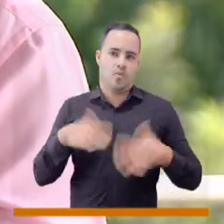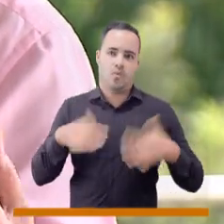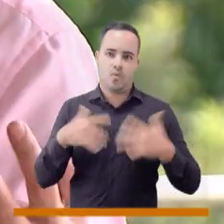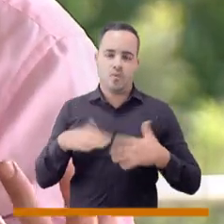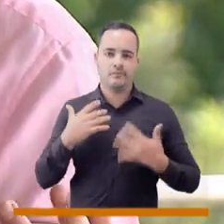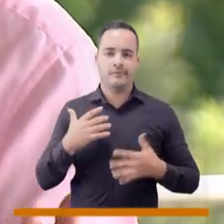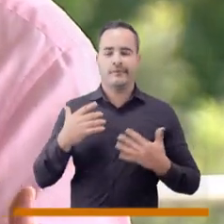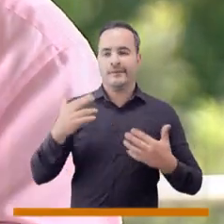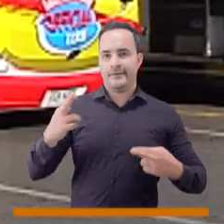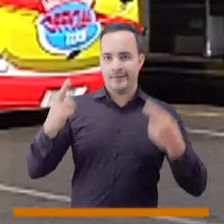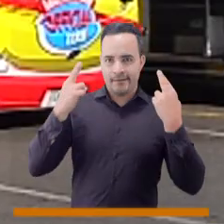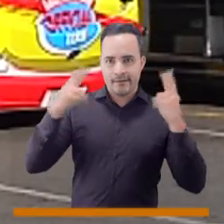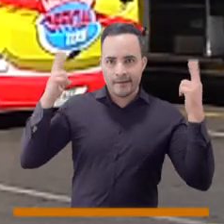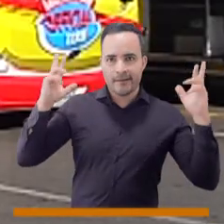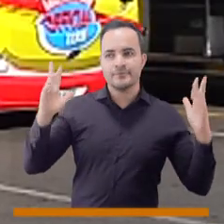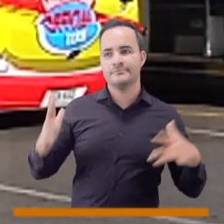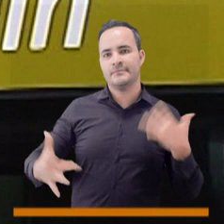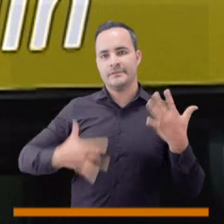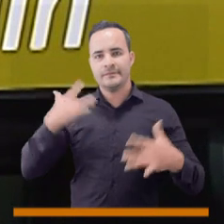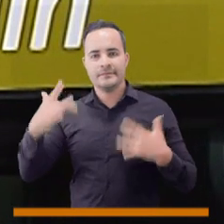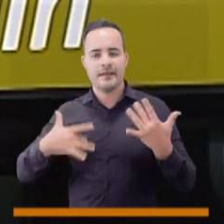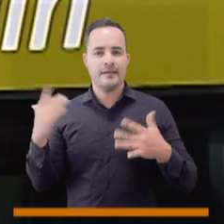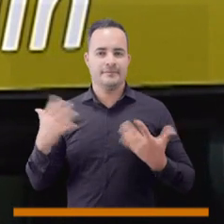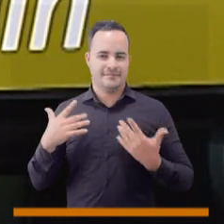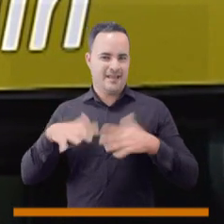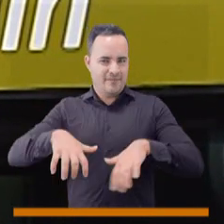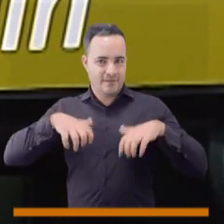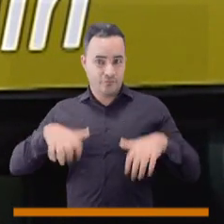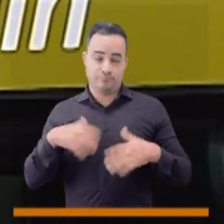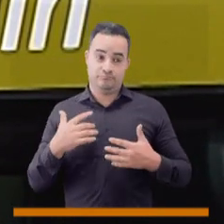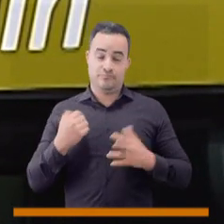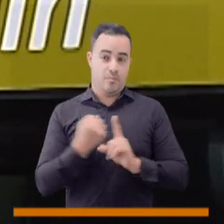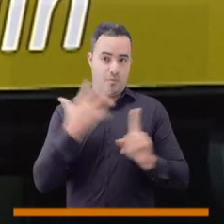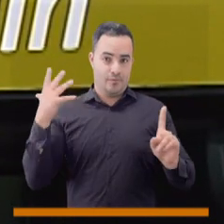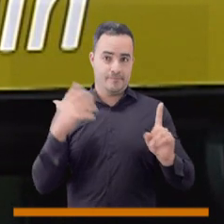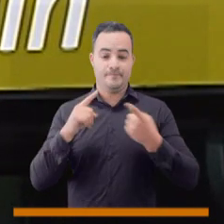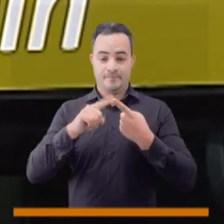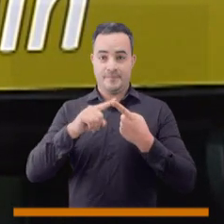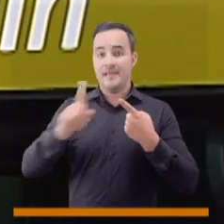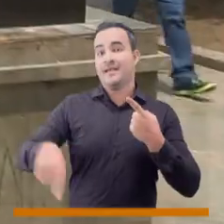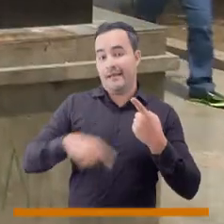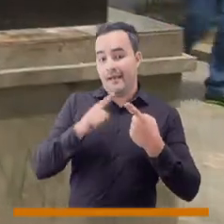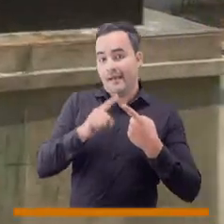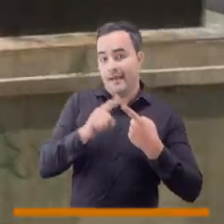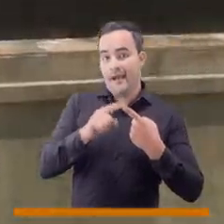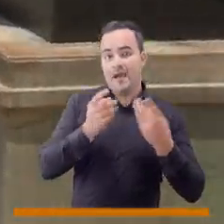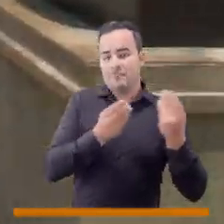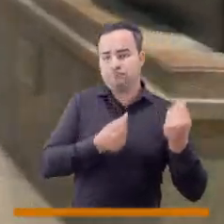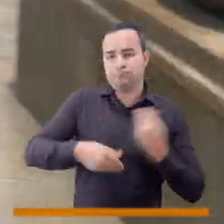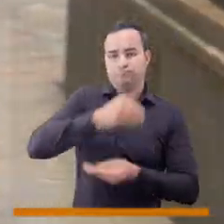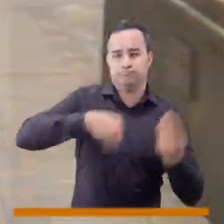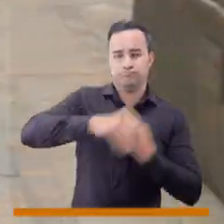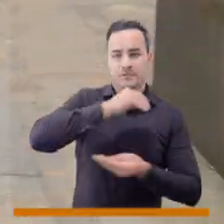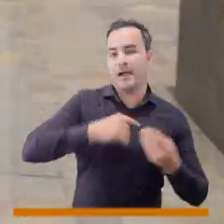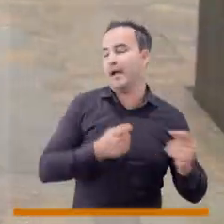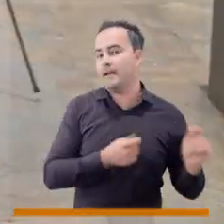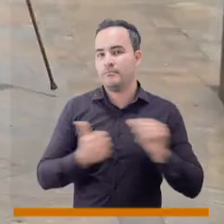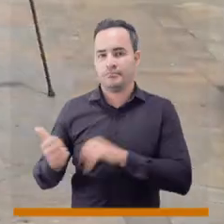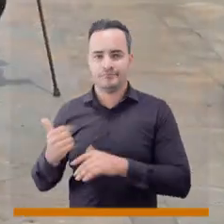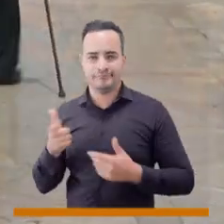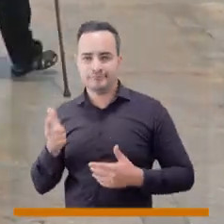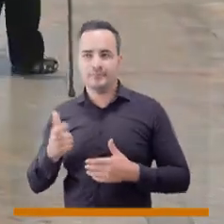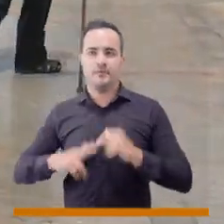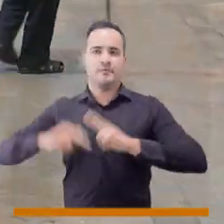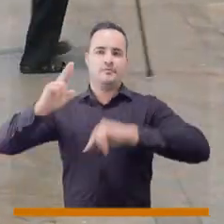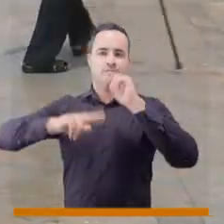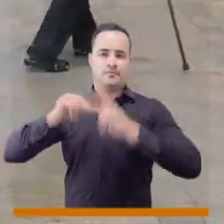es evento, recreación, entretenimiento. Detrás de eso viene la construcción y la inversión en hoteles